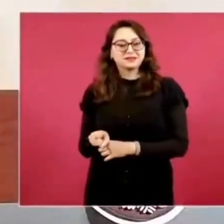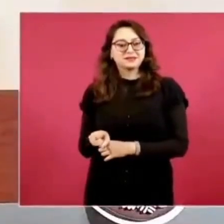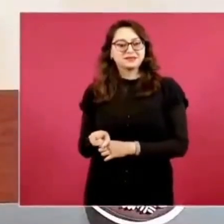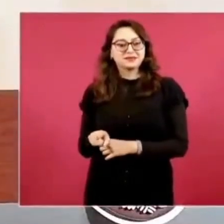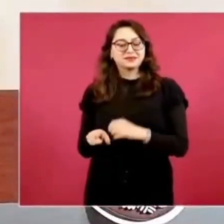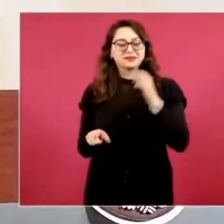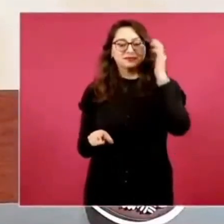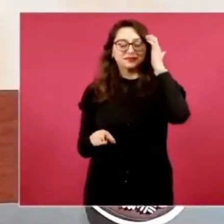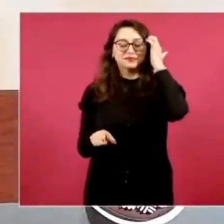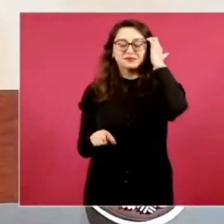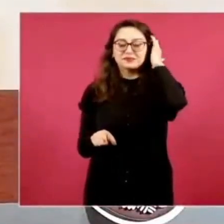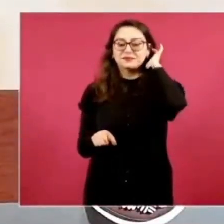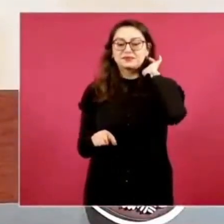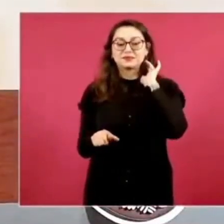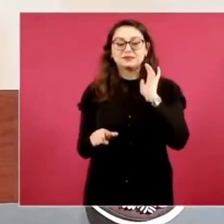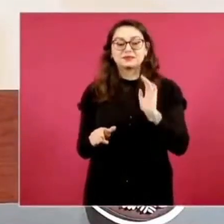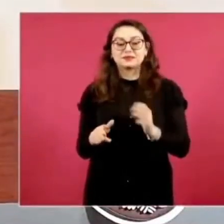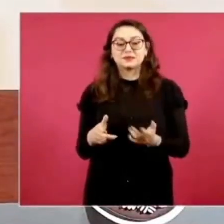Además,